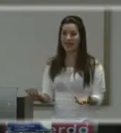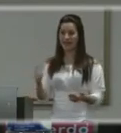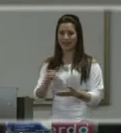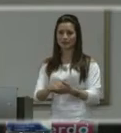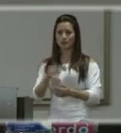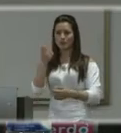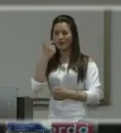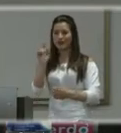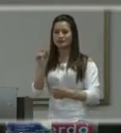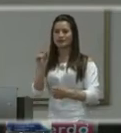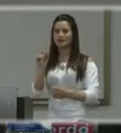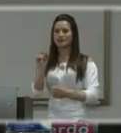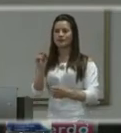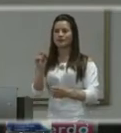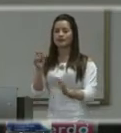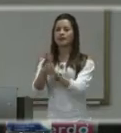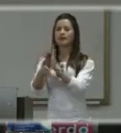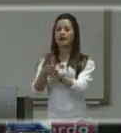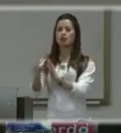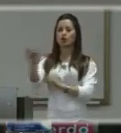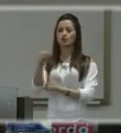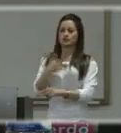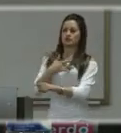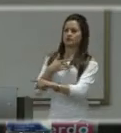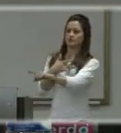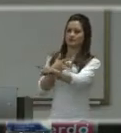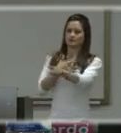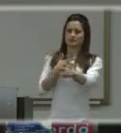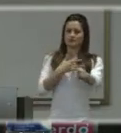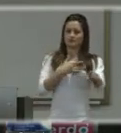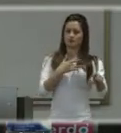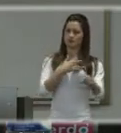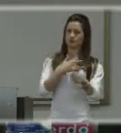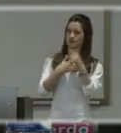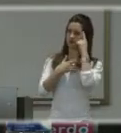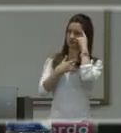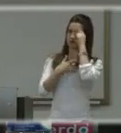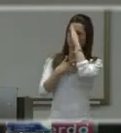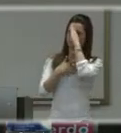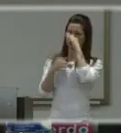si el rol que estaban cumpliendo realmente